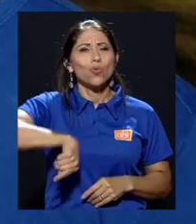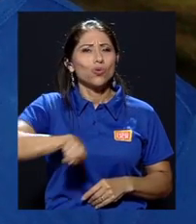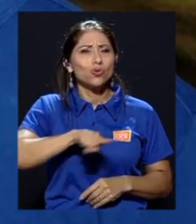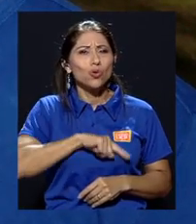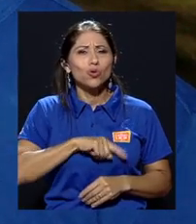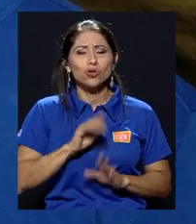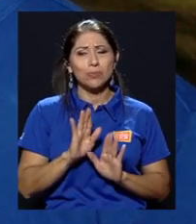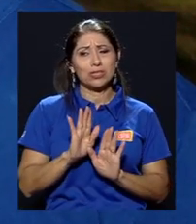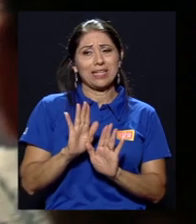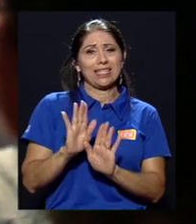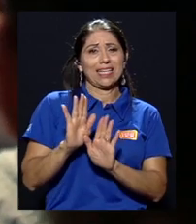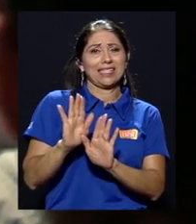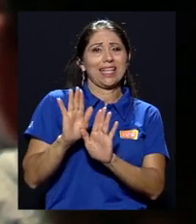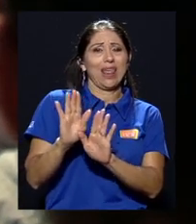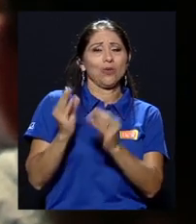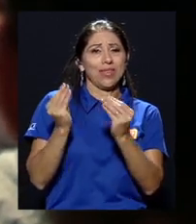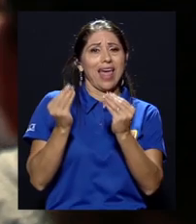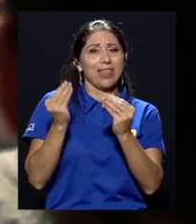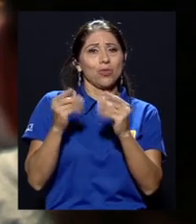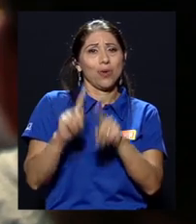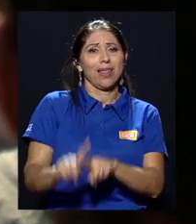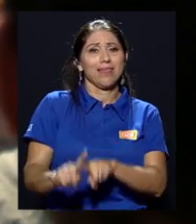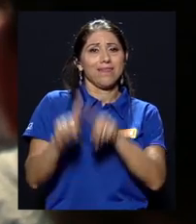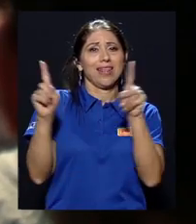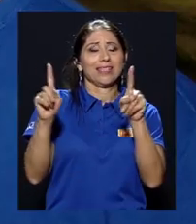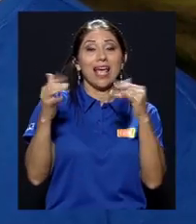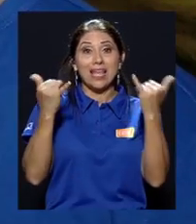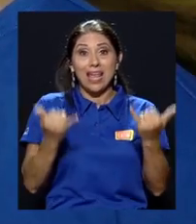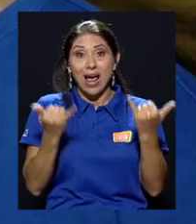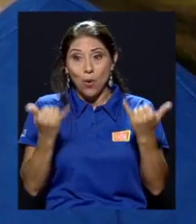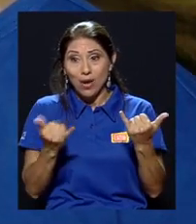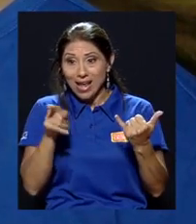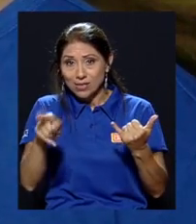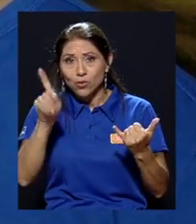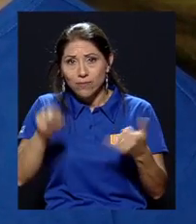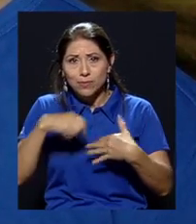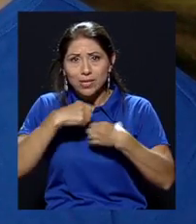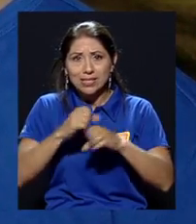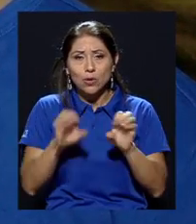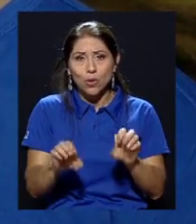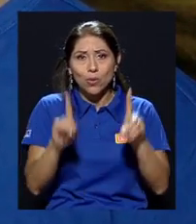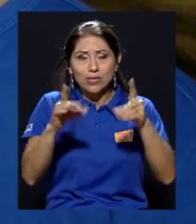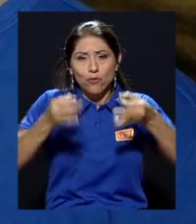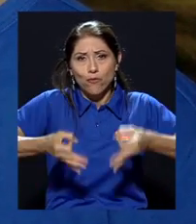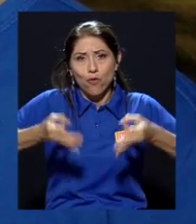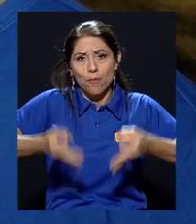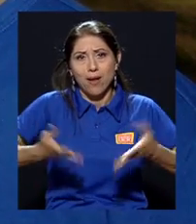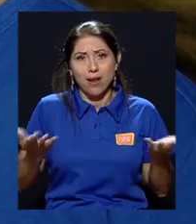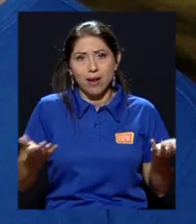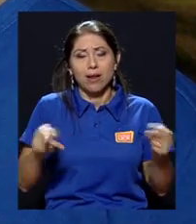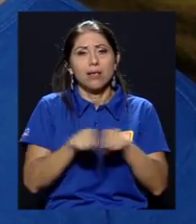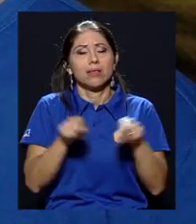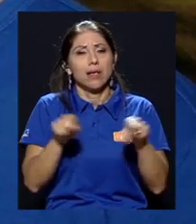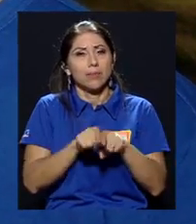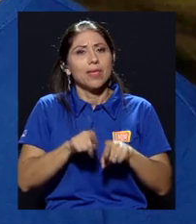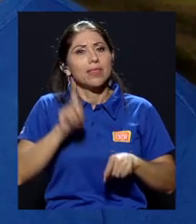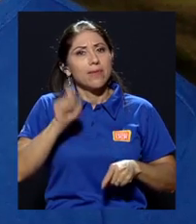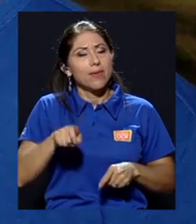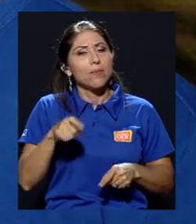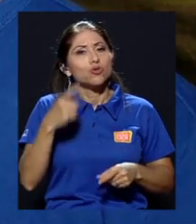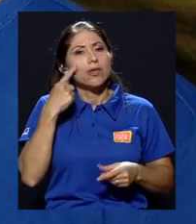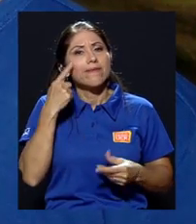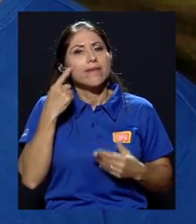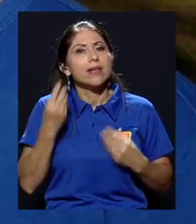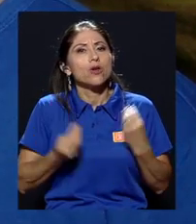la diferencia que ahora tenemos que hacer eso en la educación formal. Y yo pienso que tenemos también que ver cómo de alguna